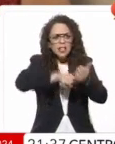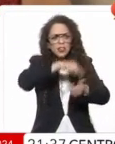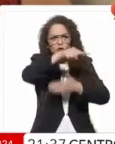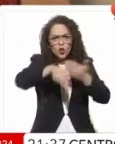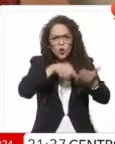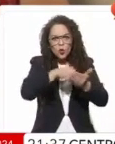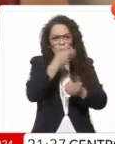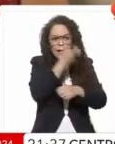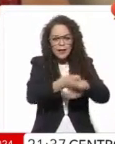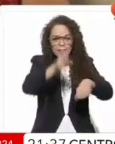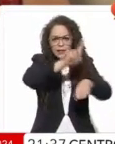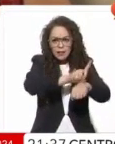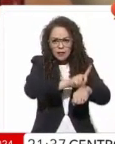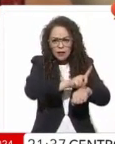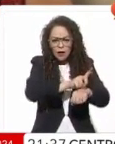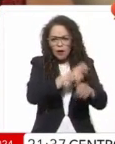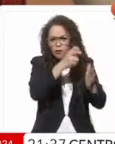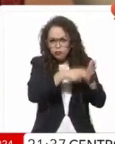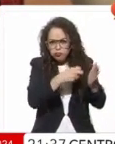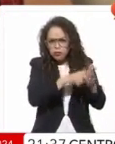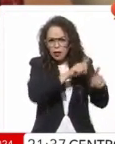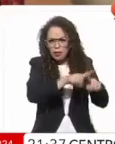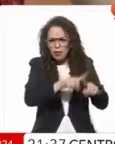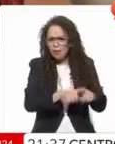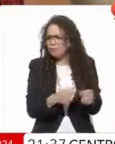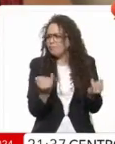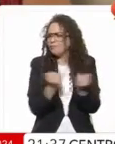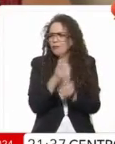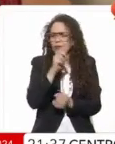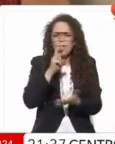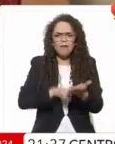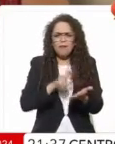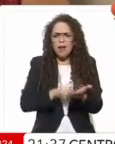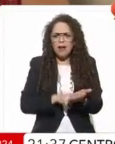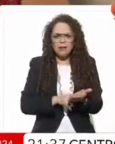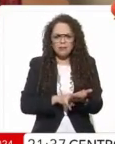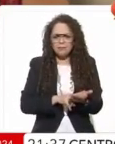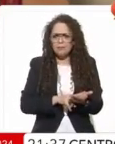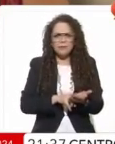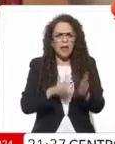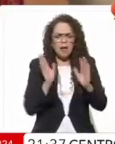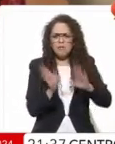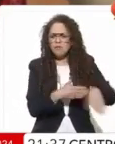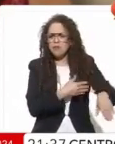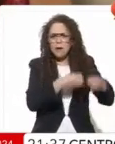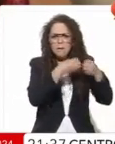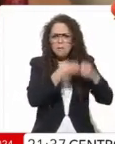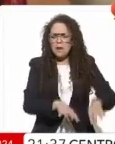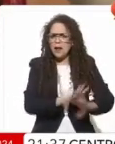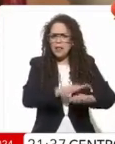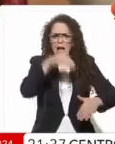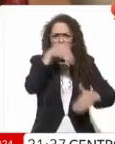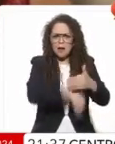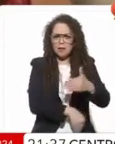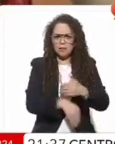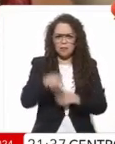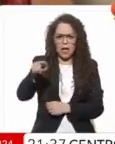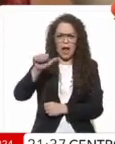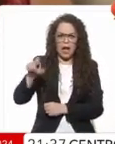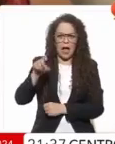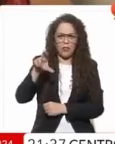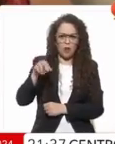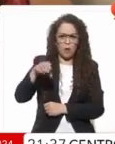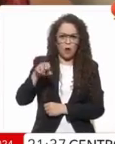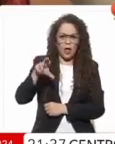las reformas a los estatutos, también son ilegales, se caen. Entonces Alejandro Moreno